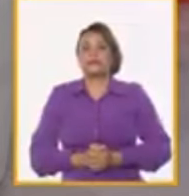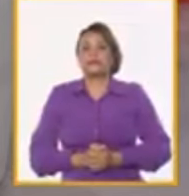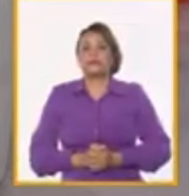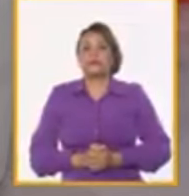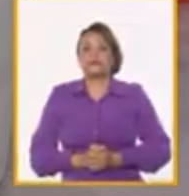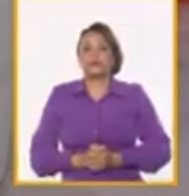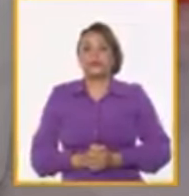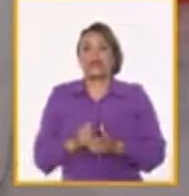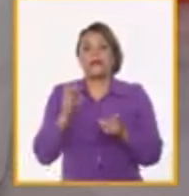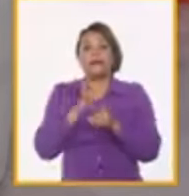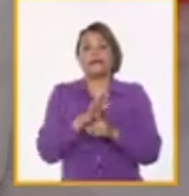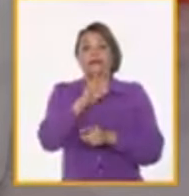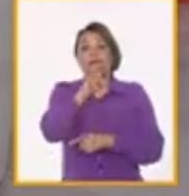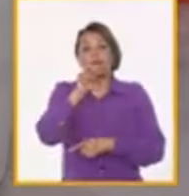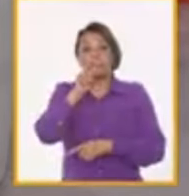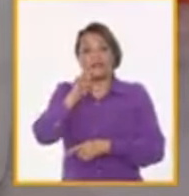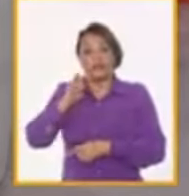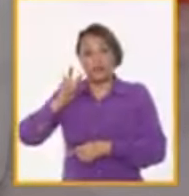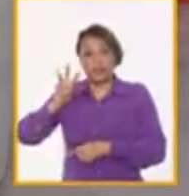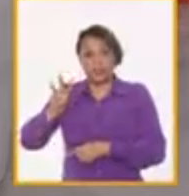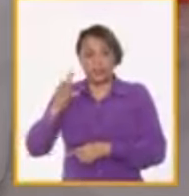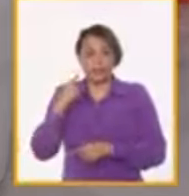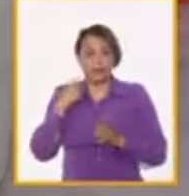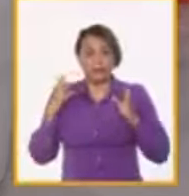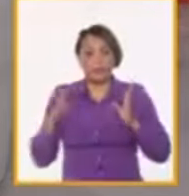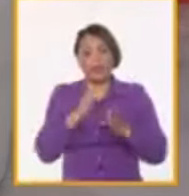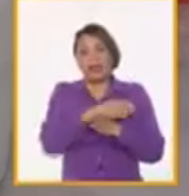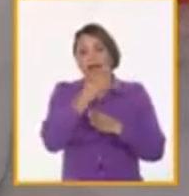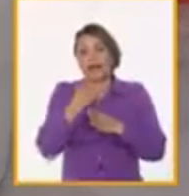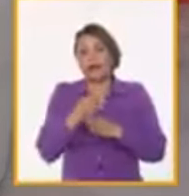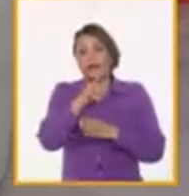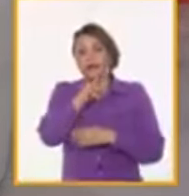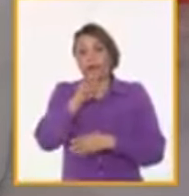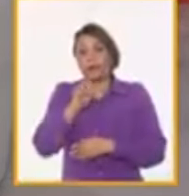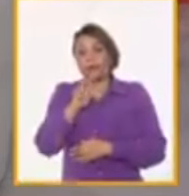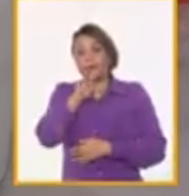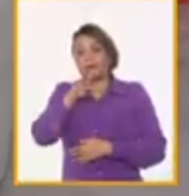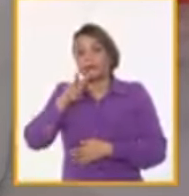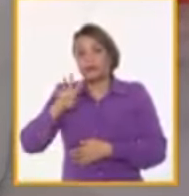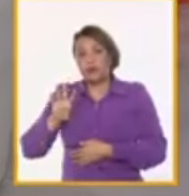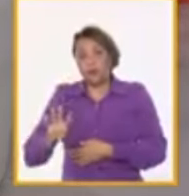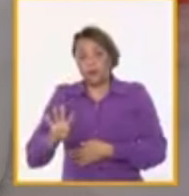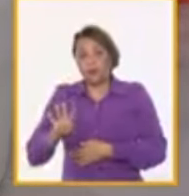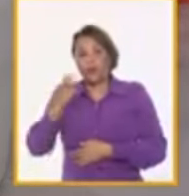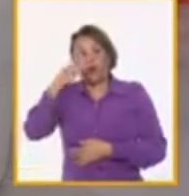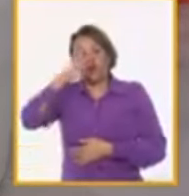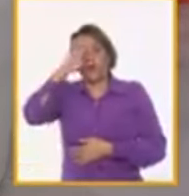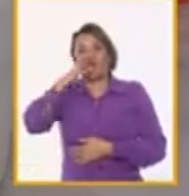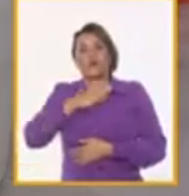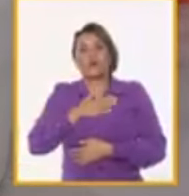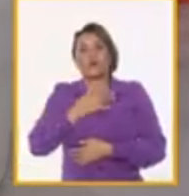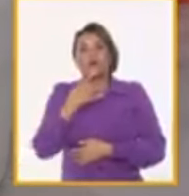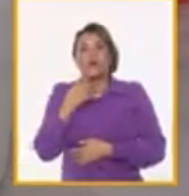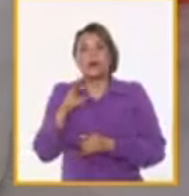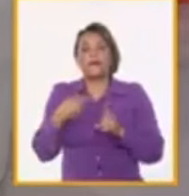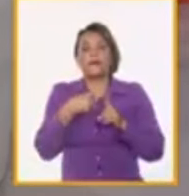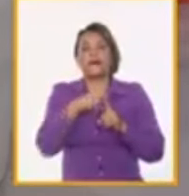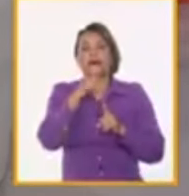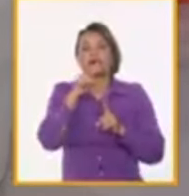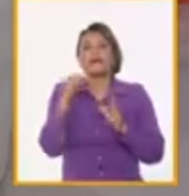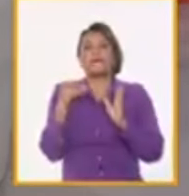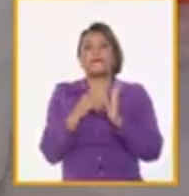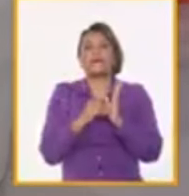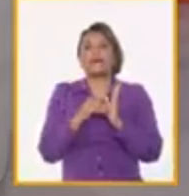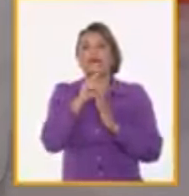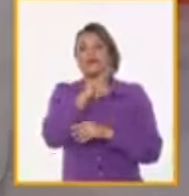del 2023 al 2024 al país han entrado más de 1.200 equipos de